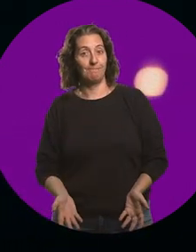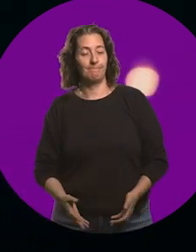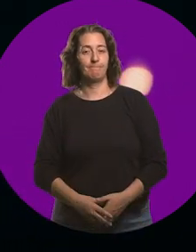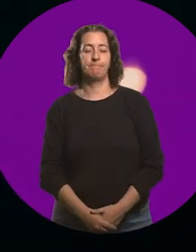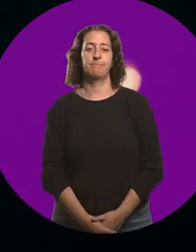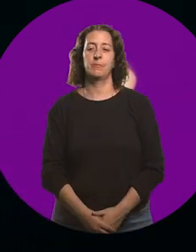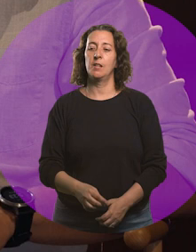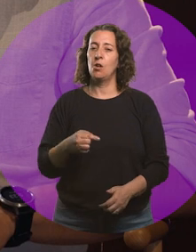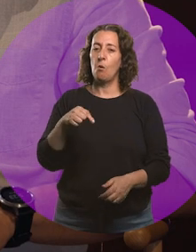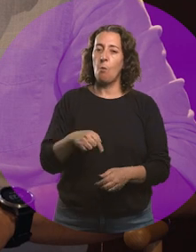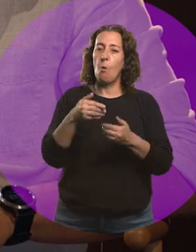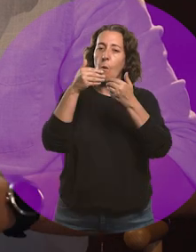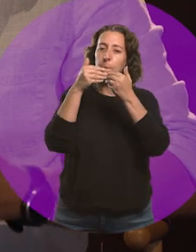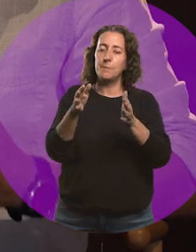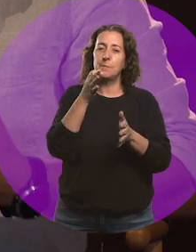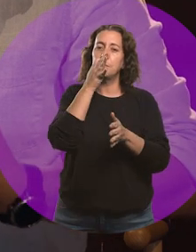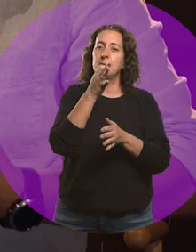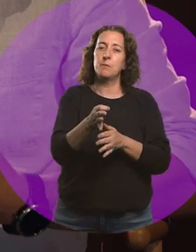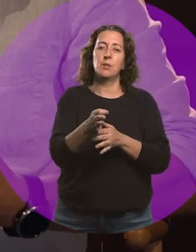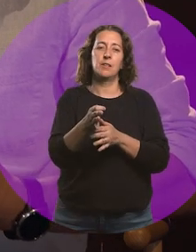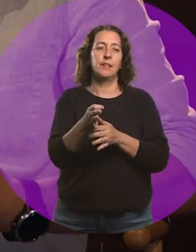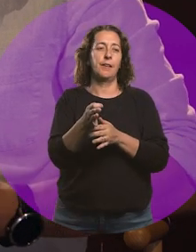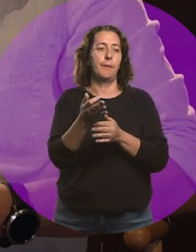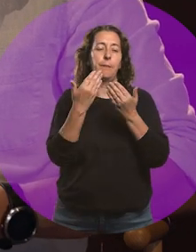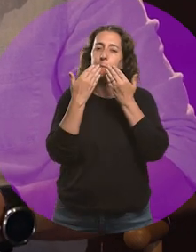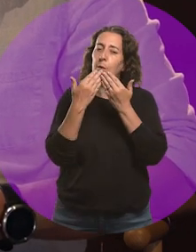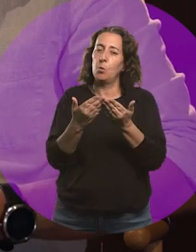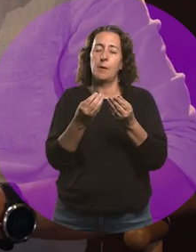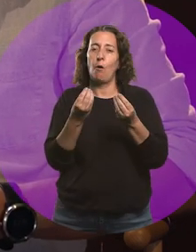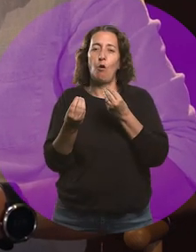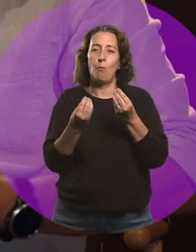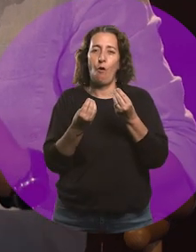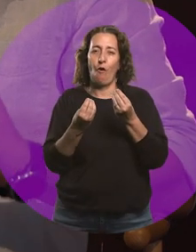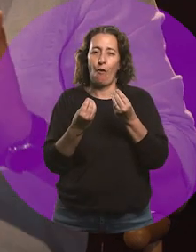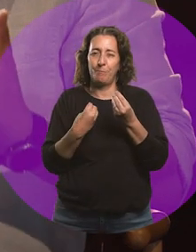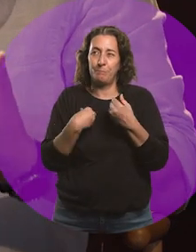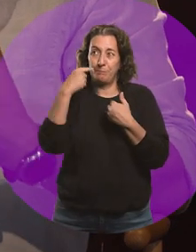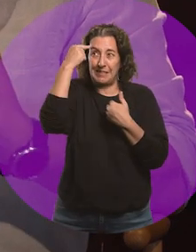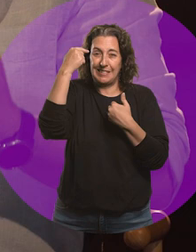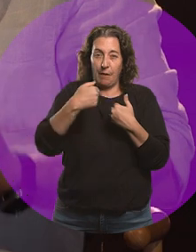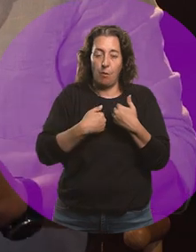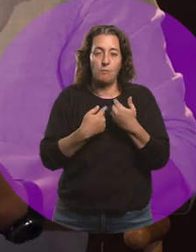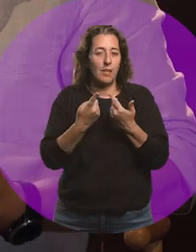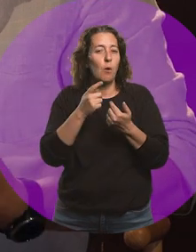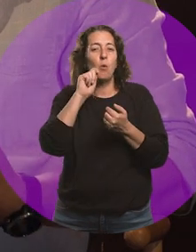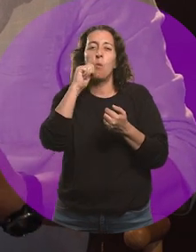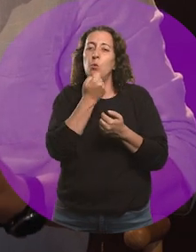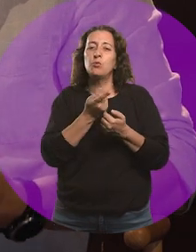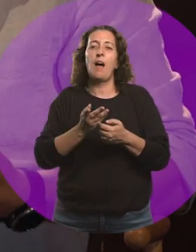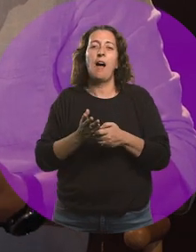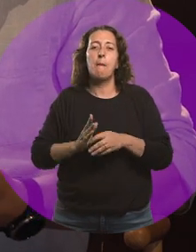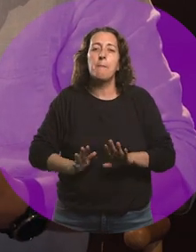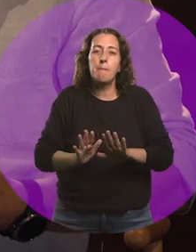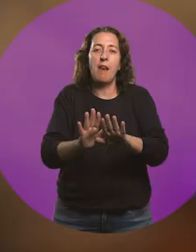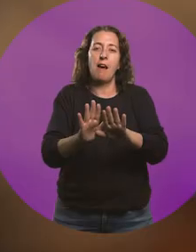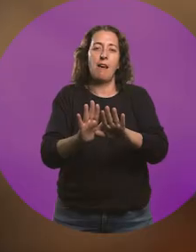traías esto al principio de cuando te preguntaba cómo te definís que te gusta preparar. Una de las cosas que decías es me gusta